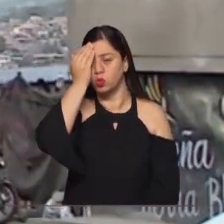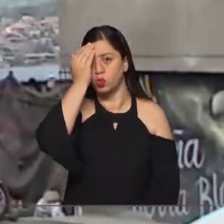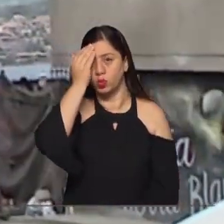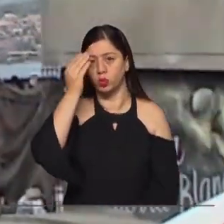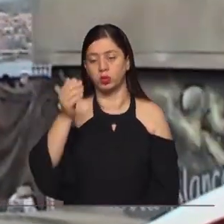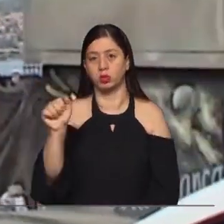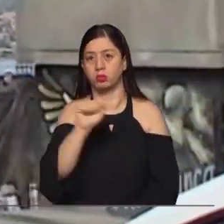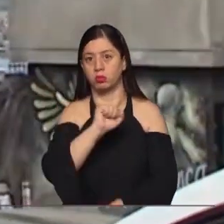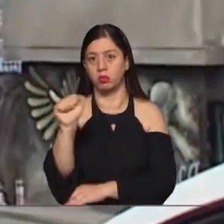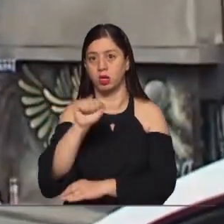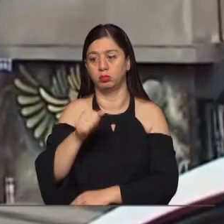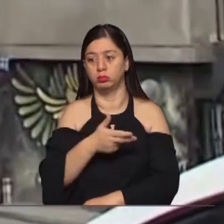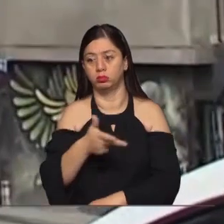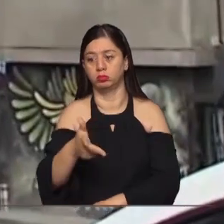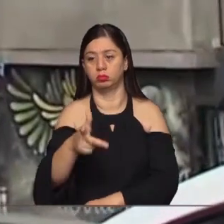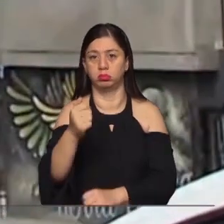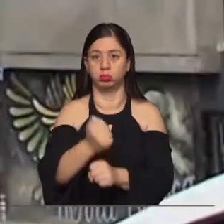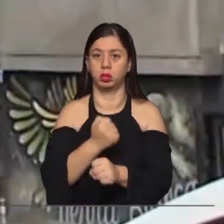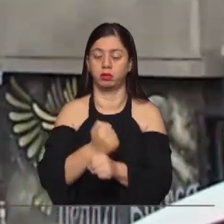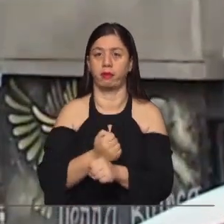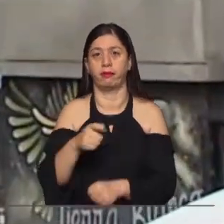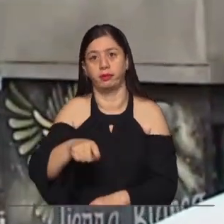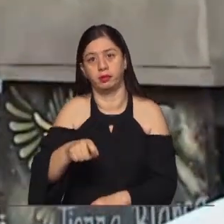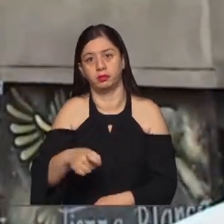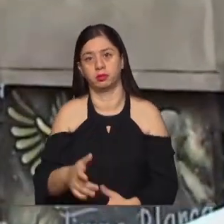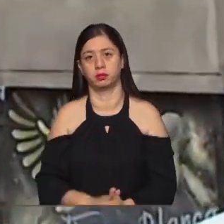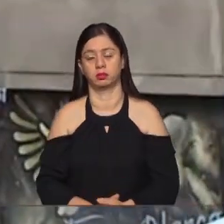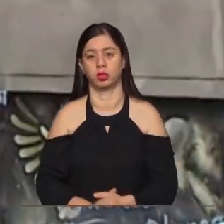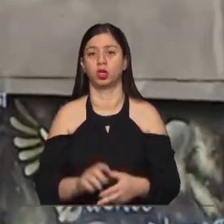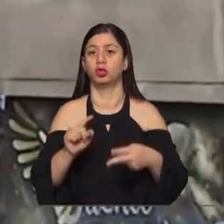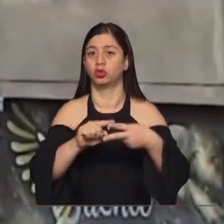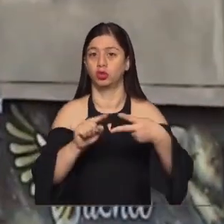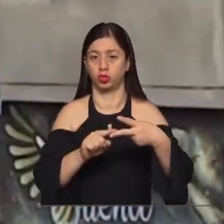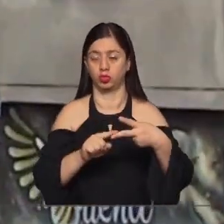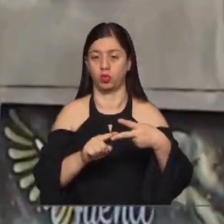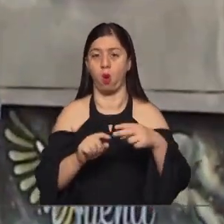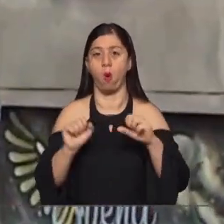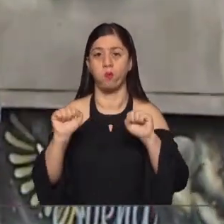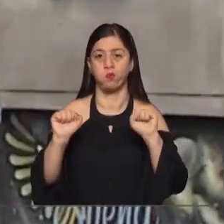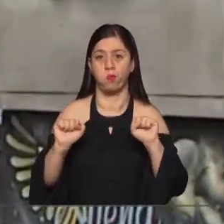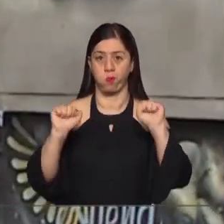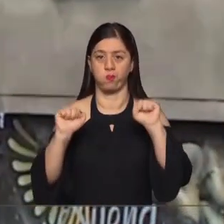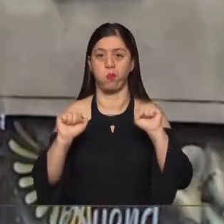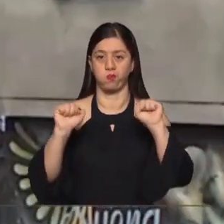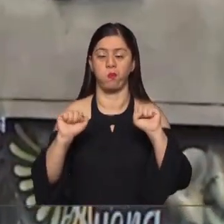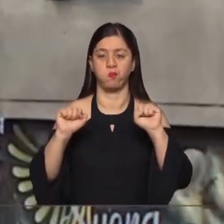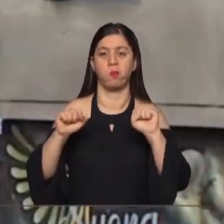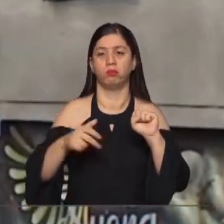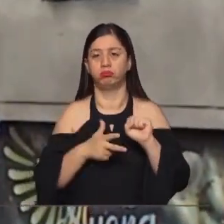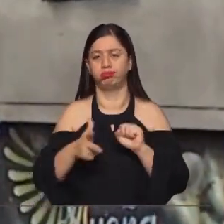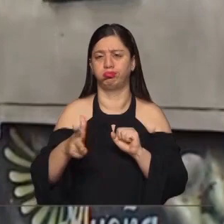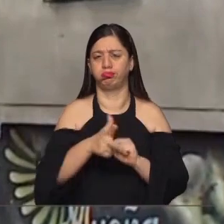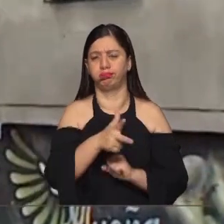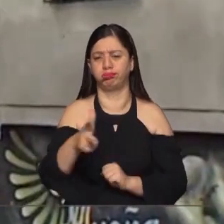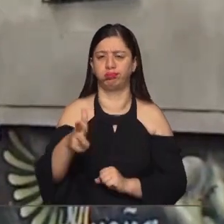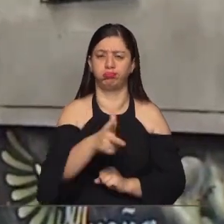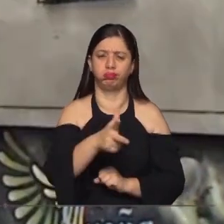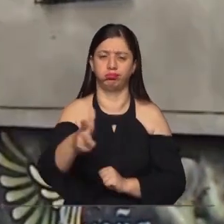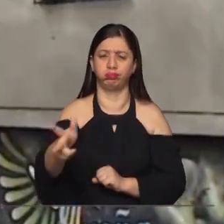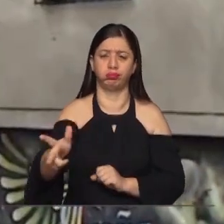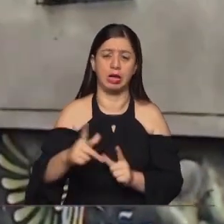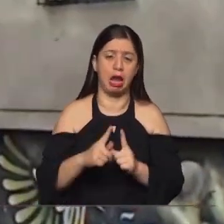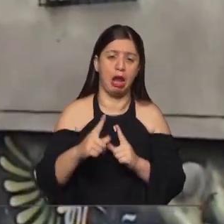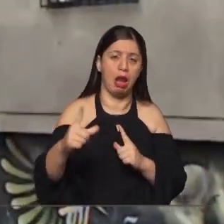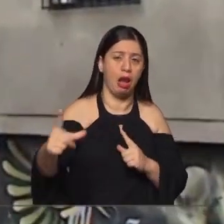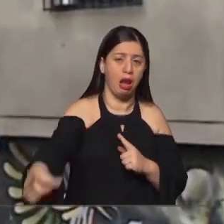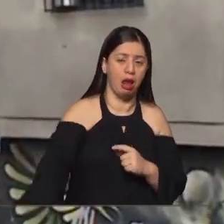poder que lo lleve a su sitio de trabajo. Aquí hemos visto dos alternativas, las gualas, que hacen un recorrido extenso, como lo dice don Alexander,